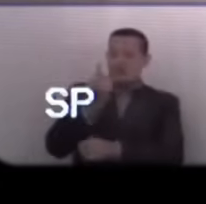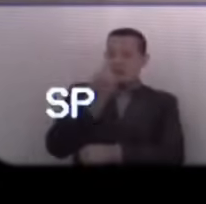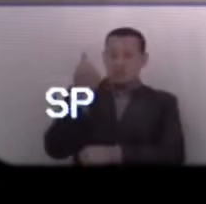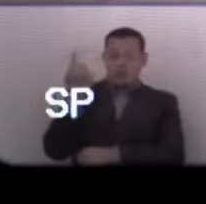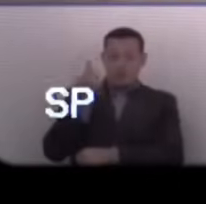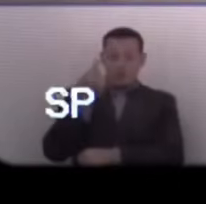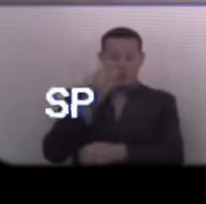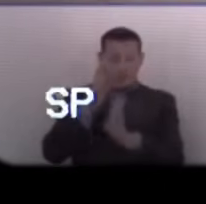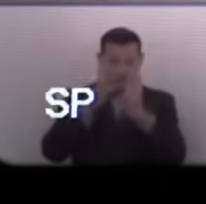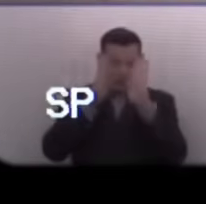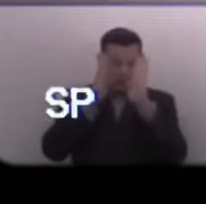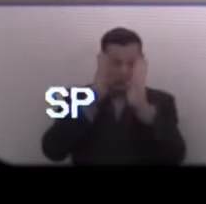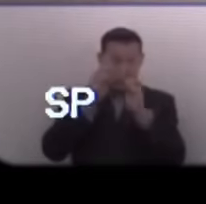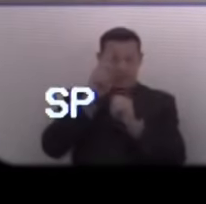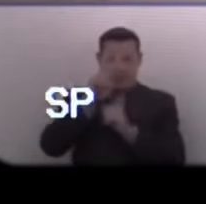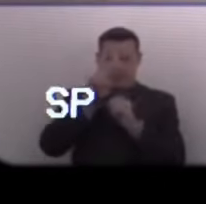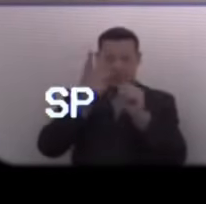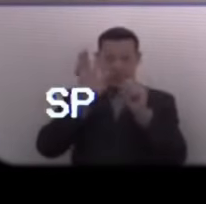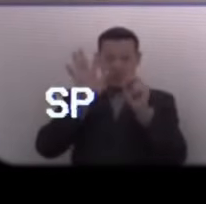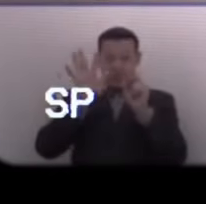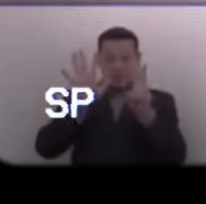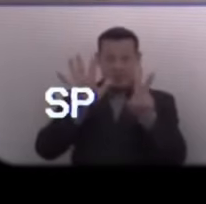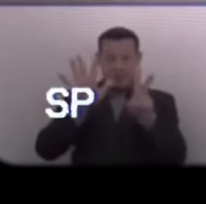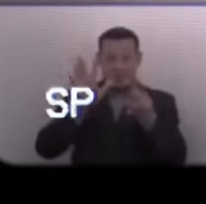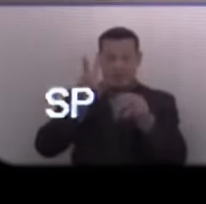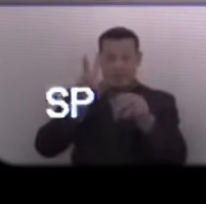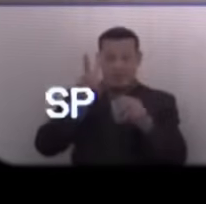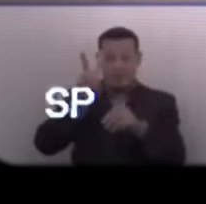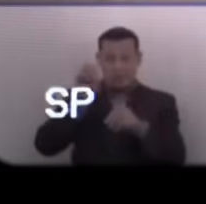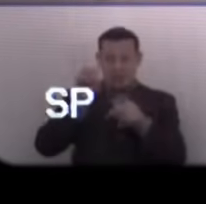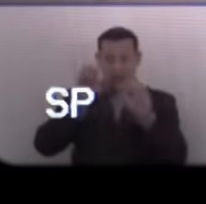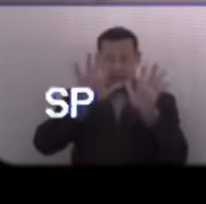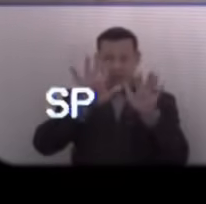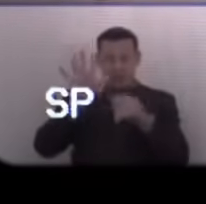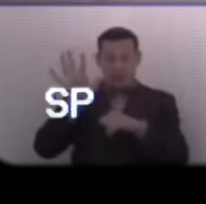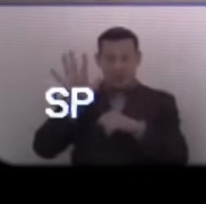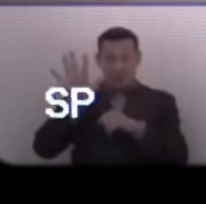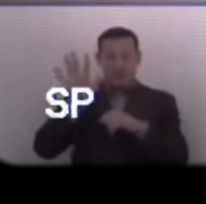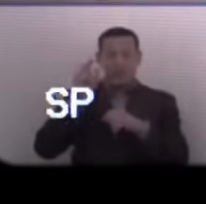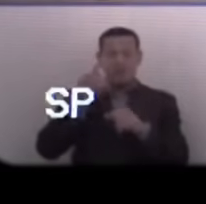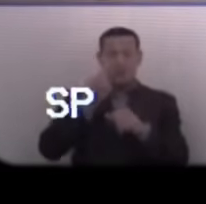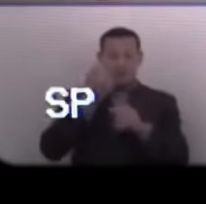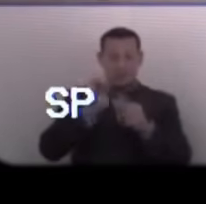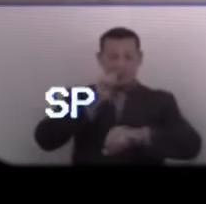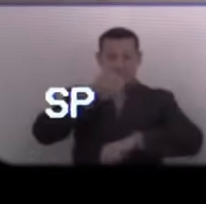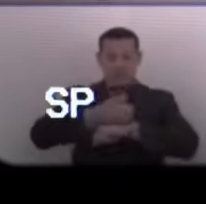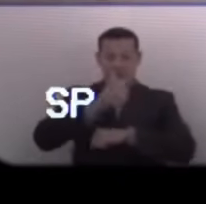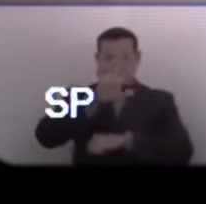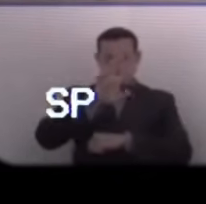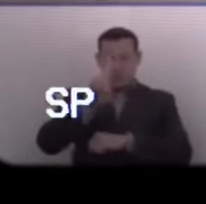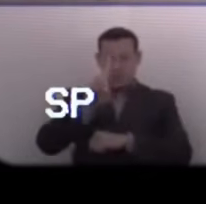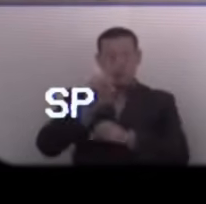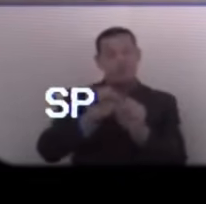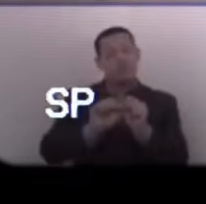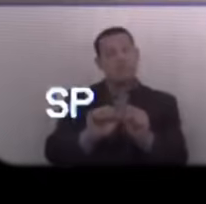Solamente, fíjense bien, el 27 de agosto de 2015, se reportaron 51 homicidios.